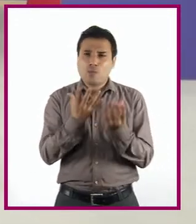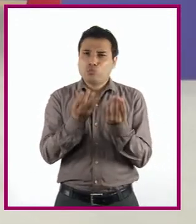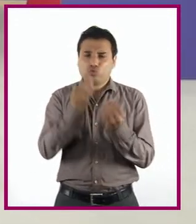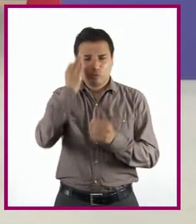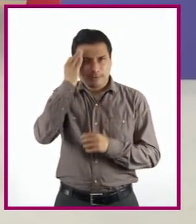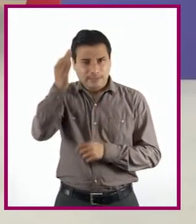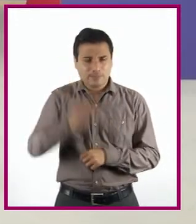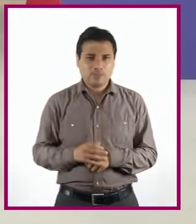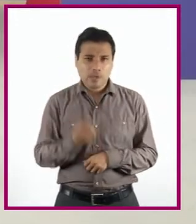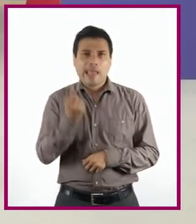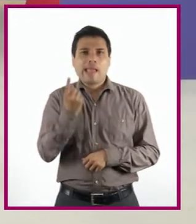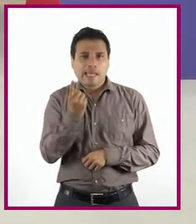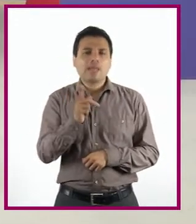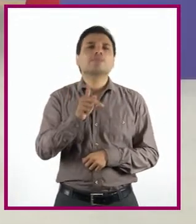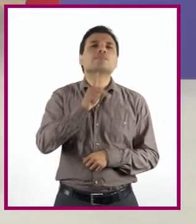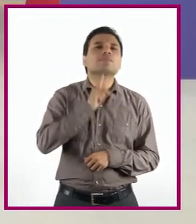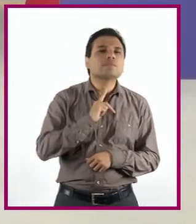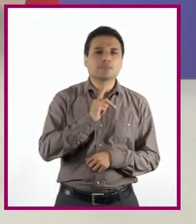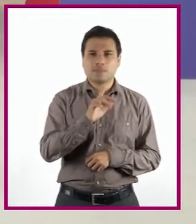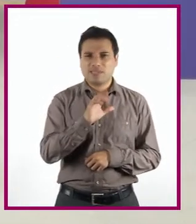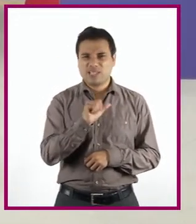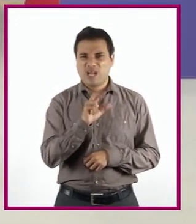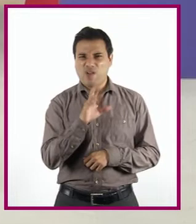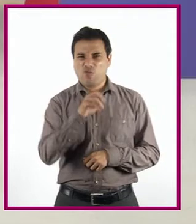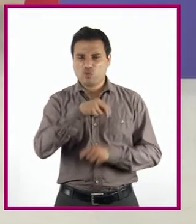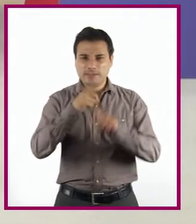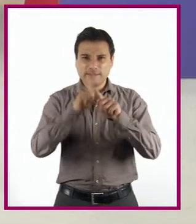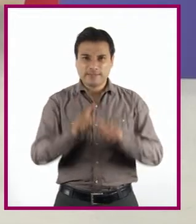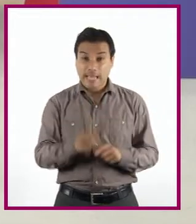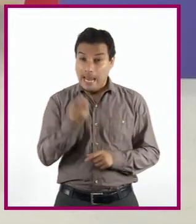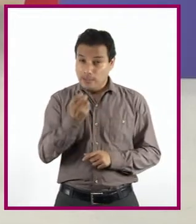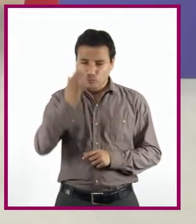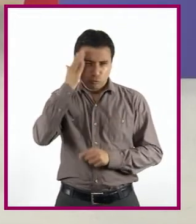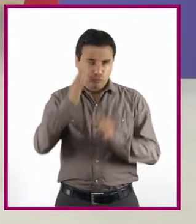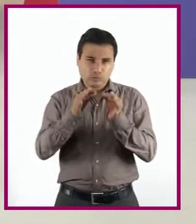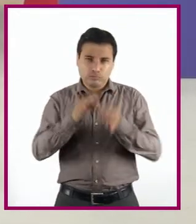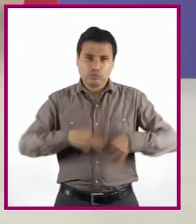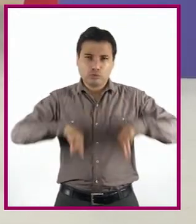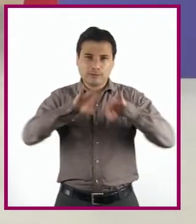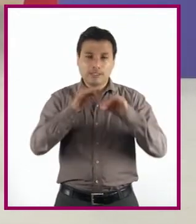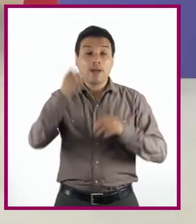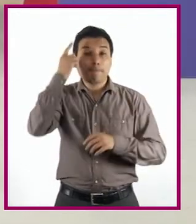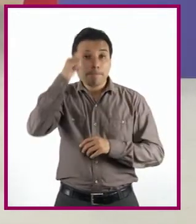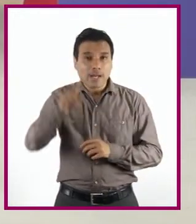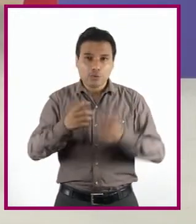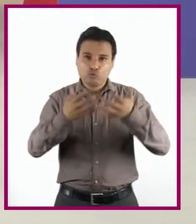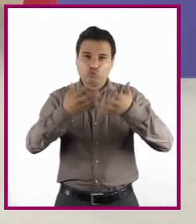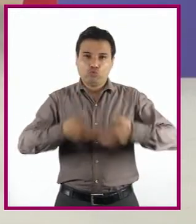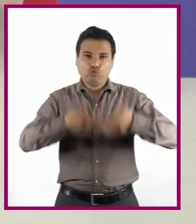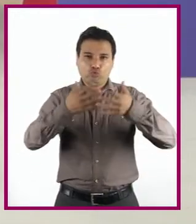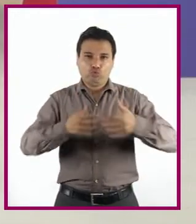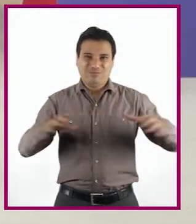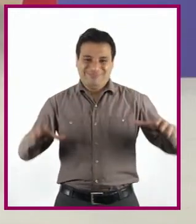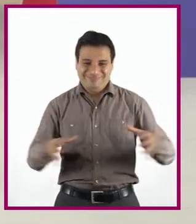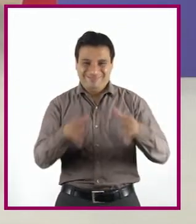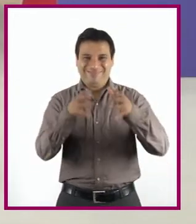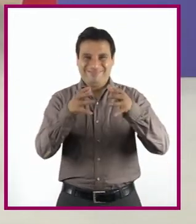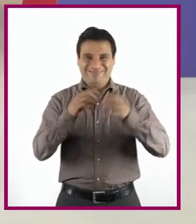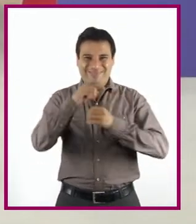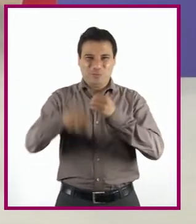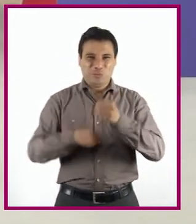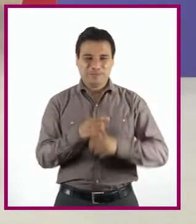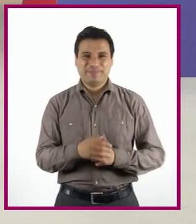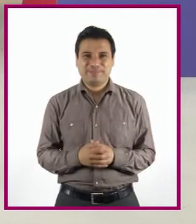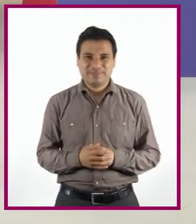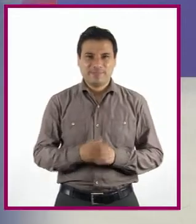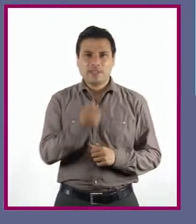del carbón y es la principal fuente de combustible para los reactores nucleares. Algunos de